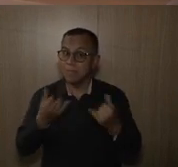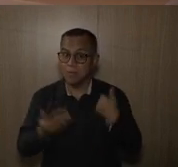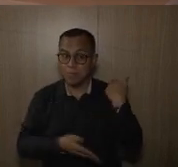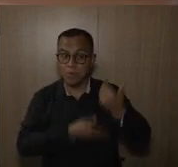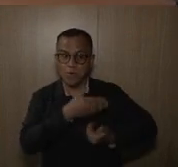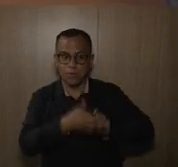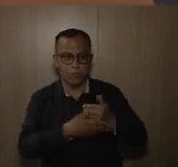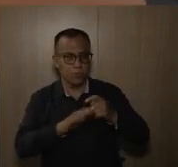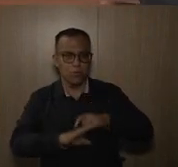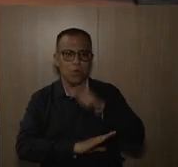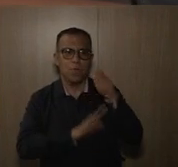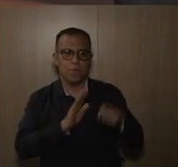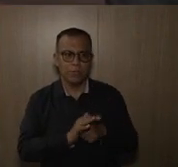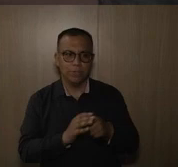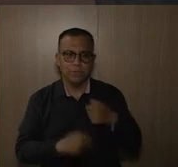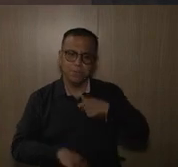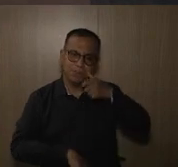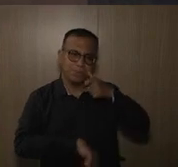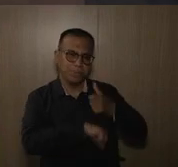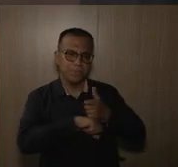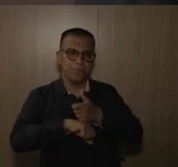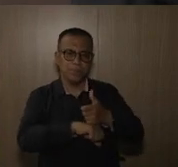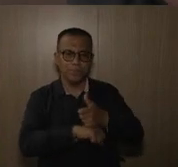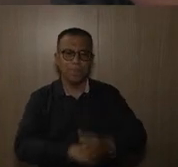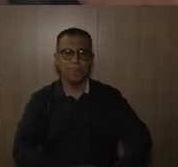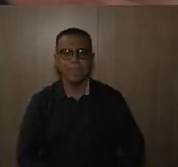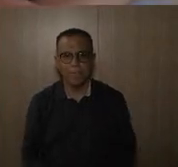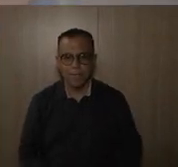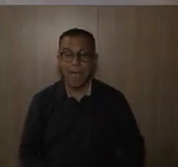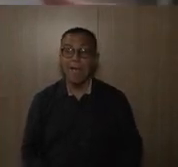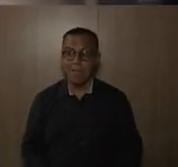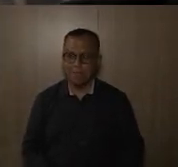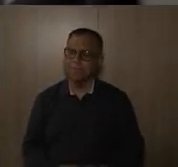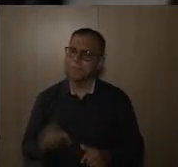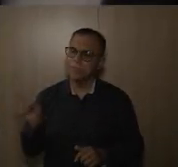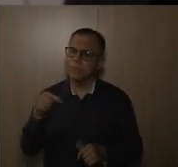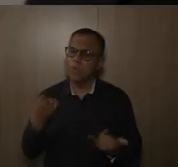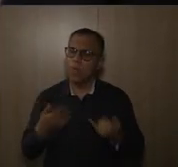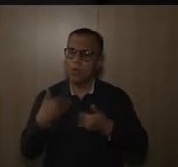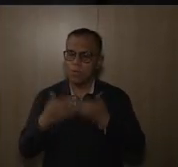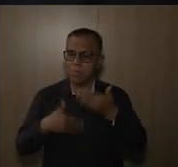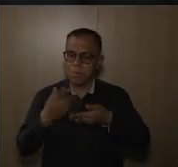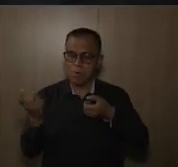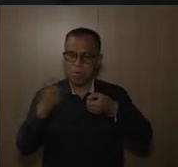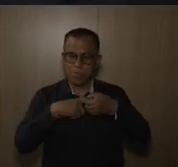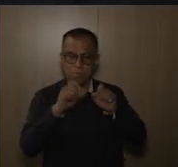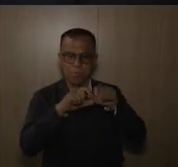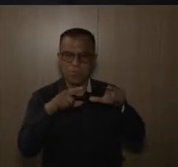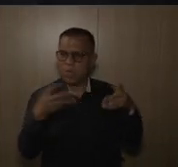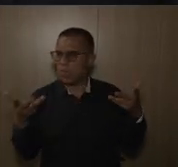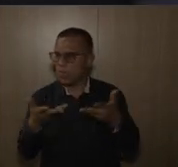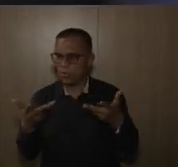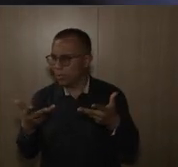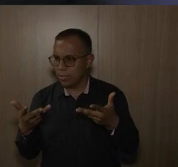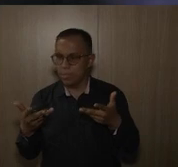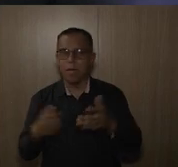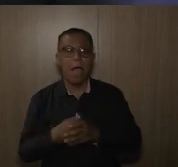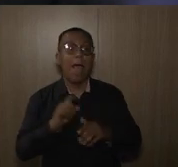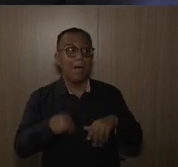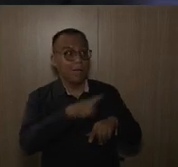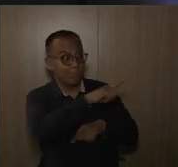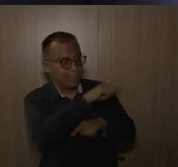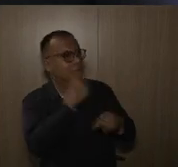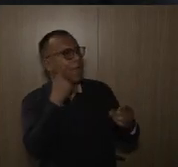proceso. Susana, estoy aquí haciendo yo paradas en las estaciones. ¿Cuál sería mi siguiente paso? ¿A dónde me dirijo ahora? A la coordinación de